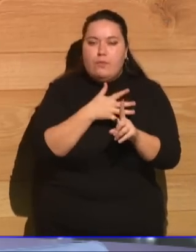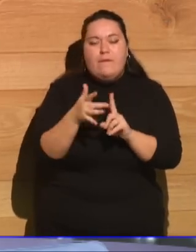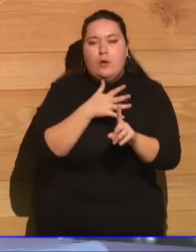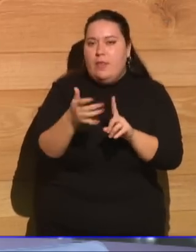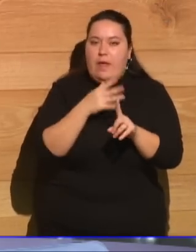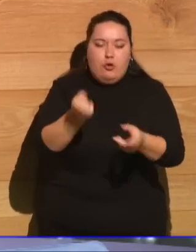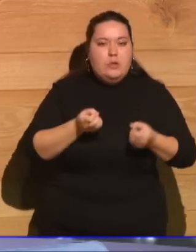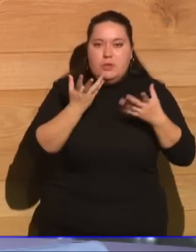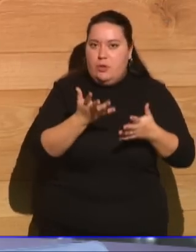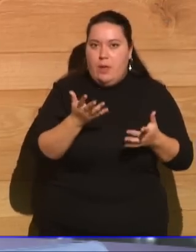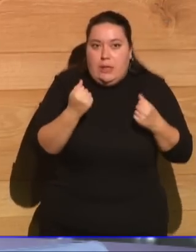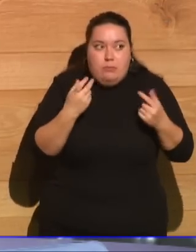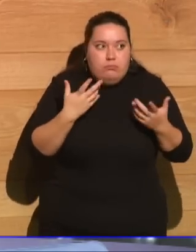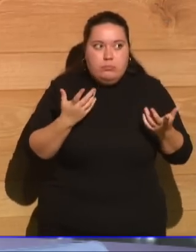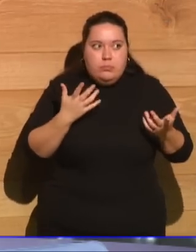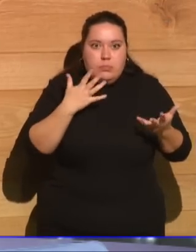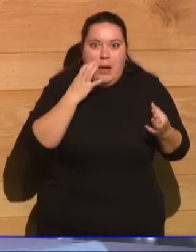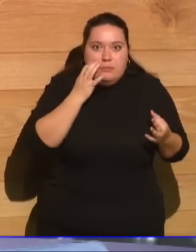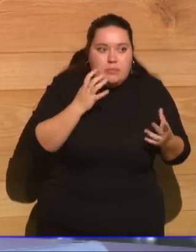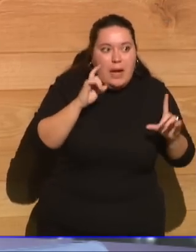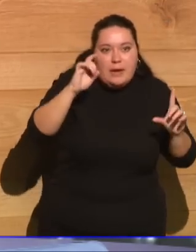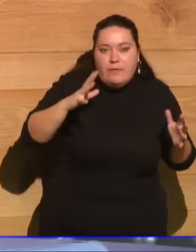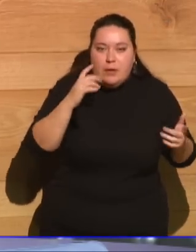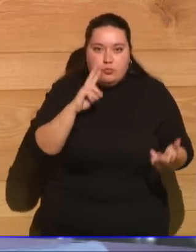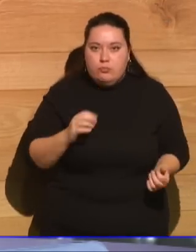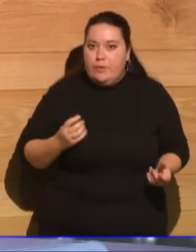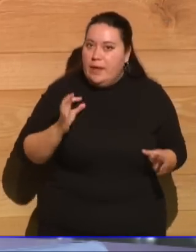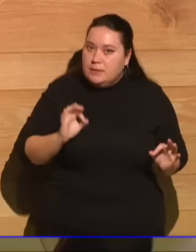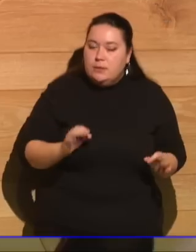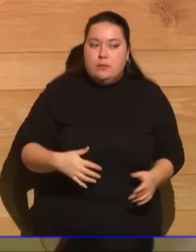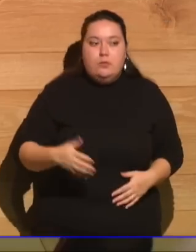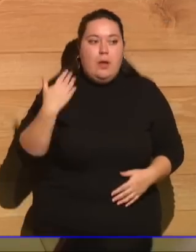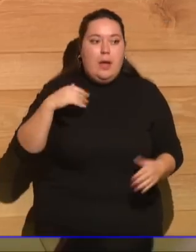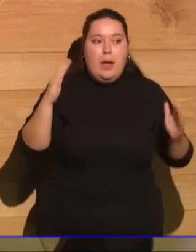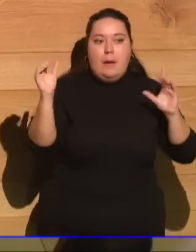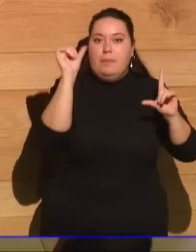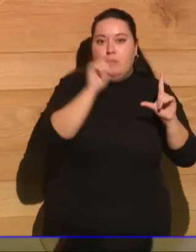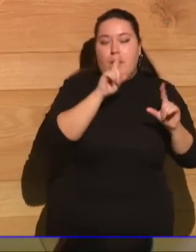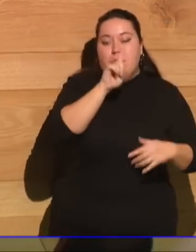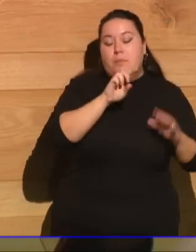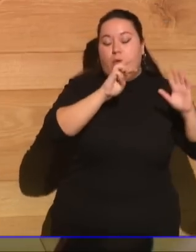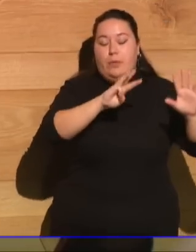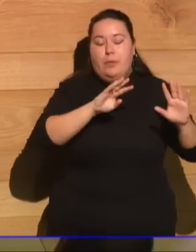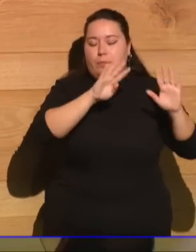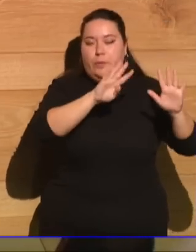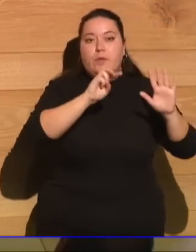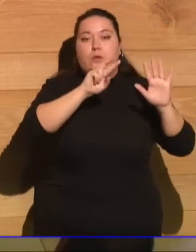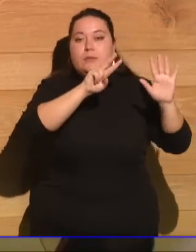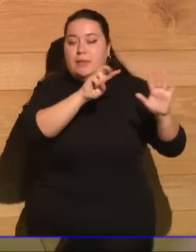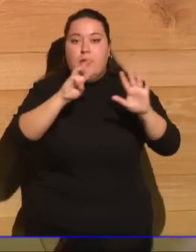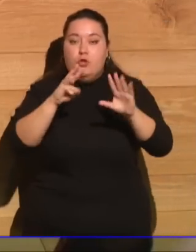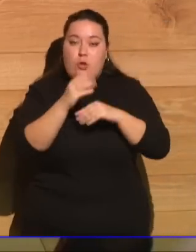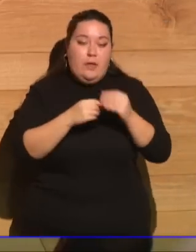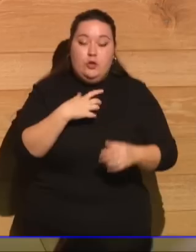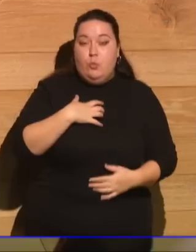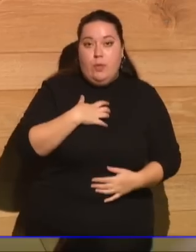no se expresaba aún de forma tan gráfica. Era una película que en 1978 no se podía hacer. Bueno, por lo visto